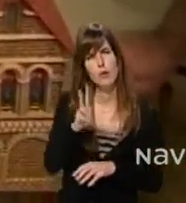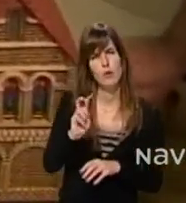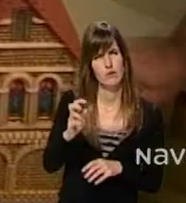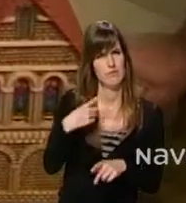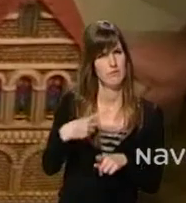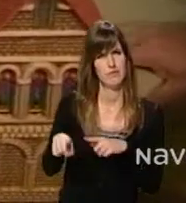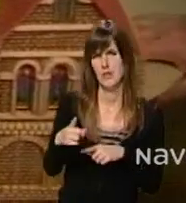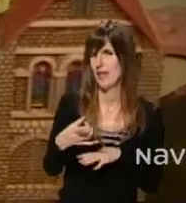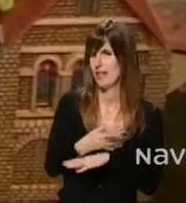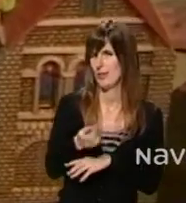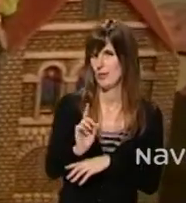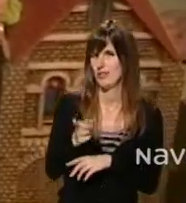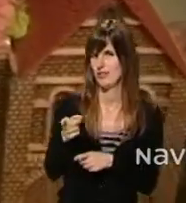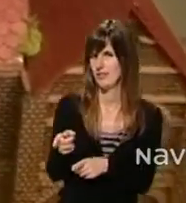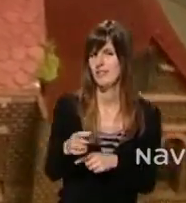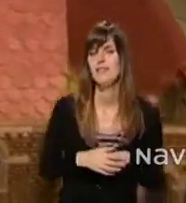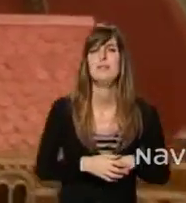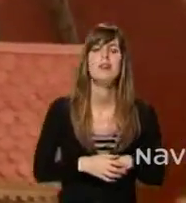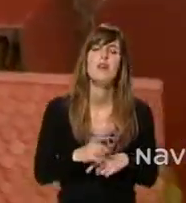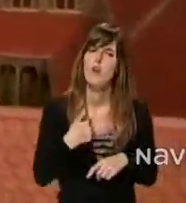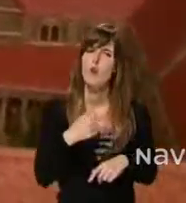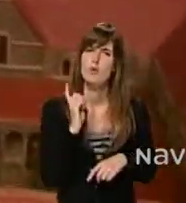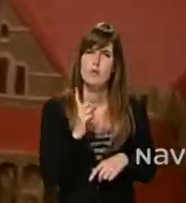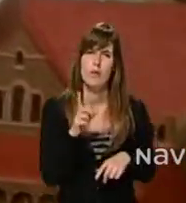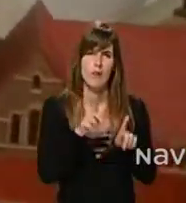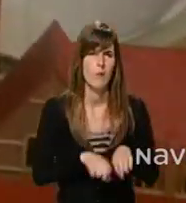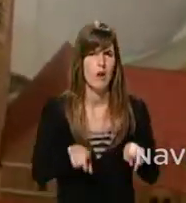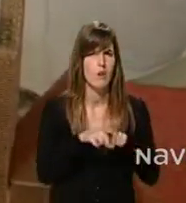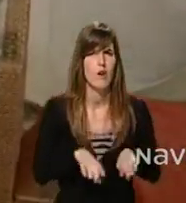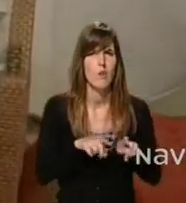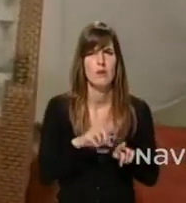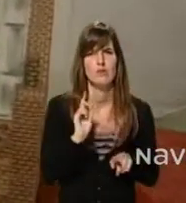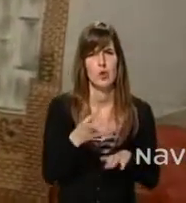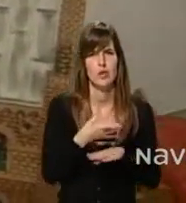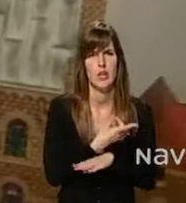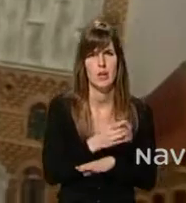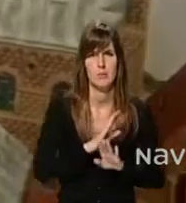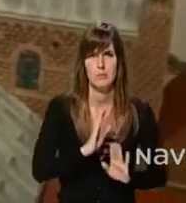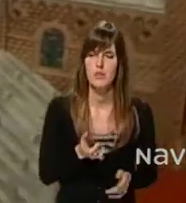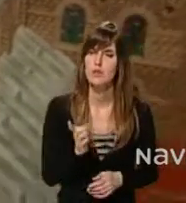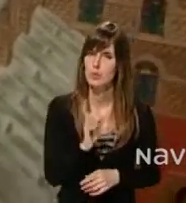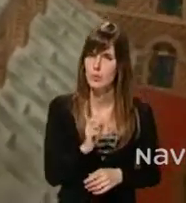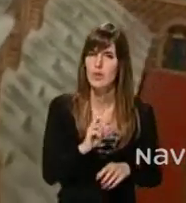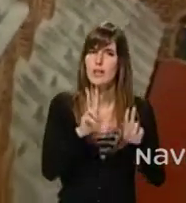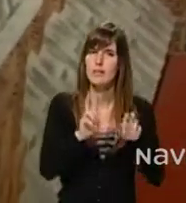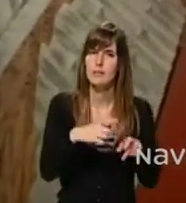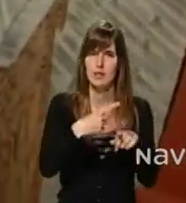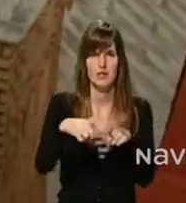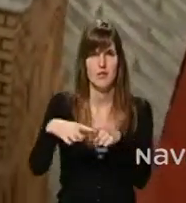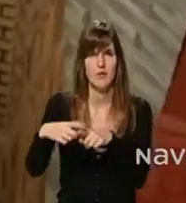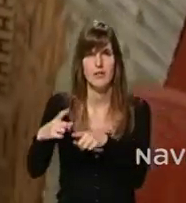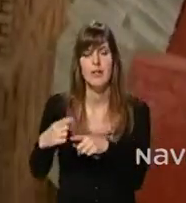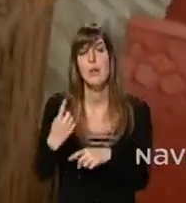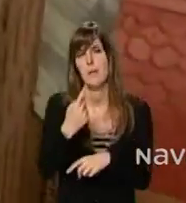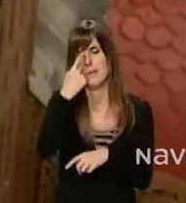bien distinto. Sí, porque no quiero encasillarme en maquetas ferroviarias, y entonces lo que tuve una